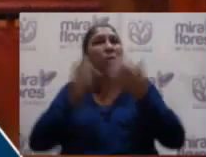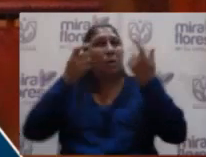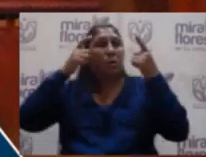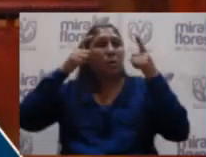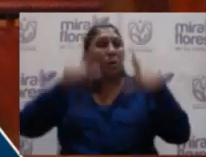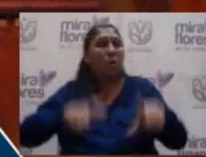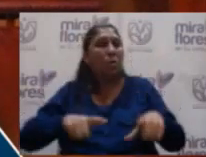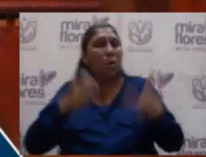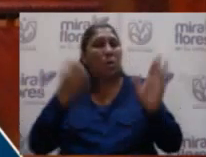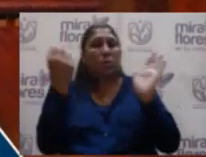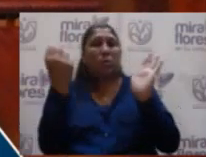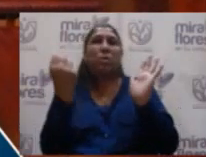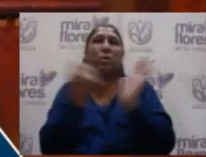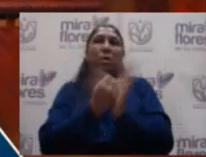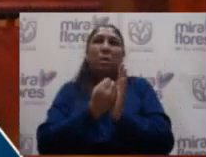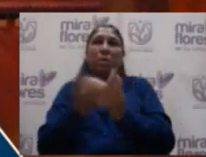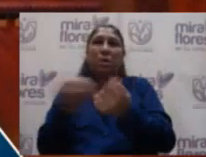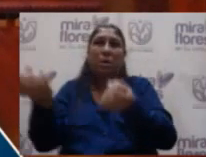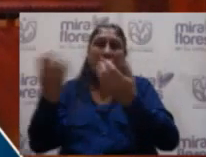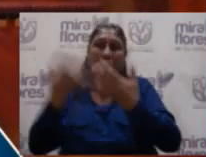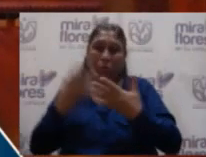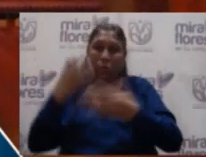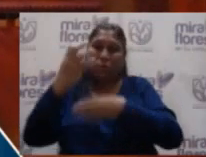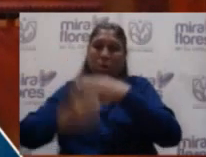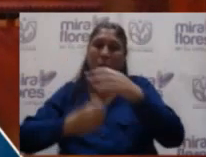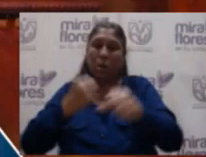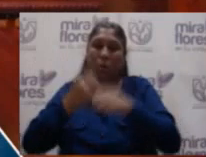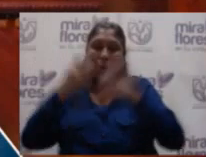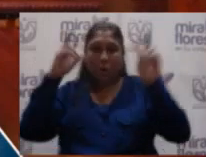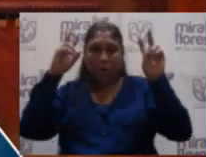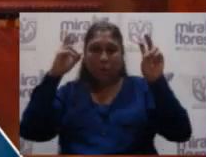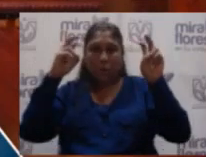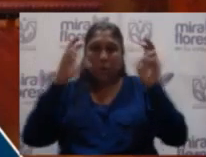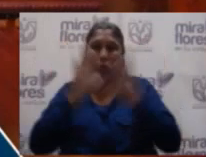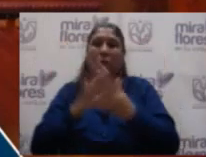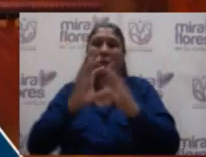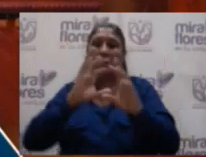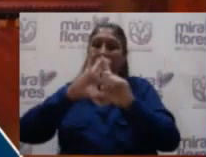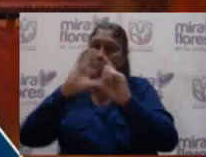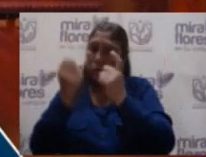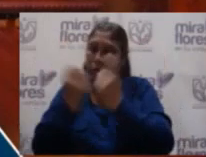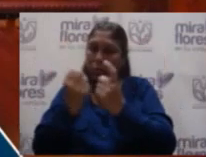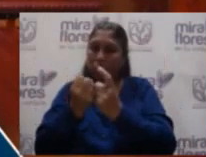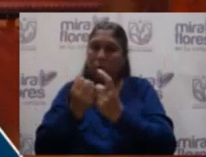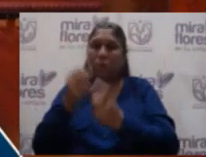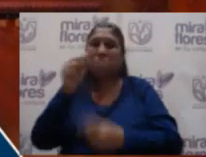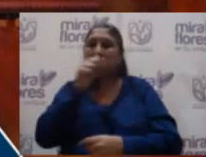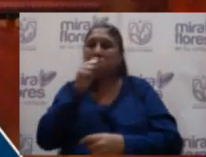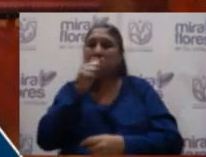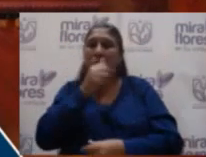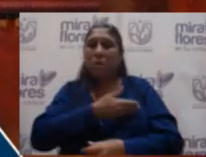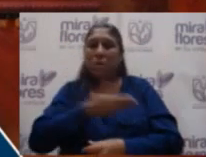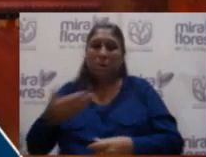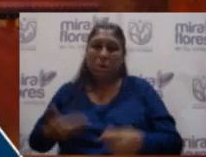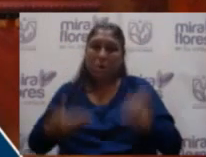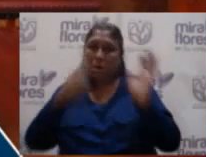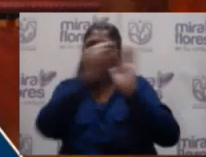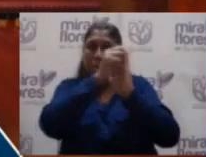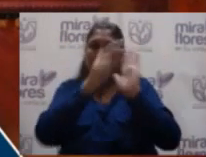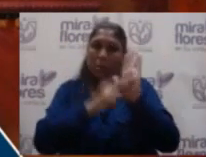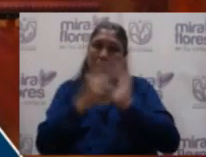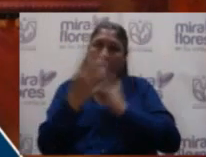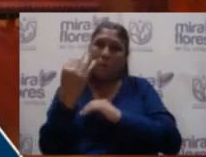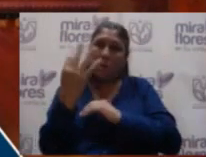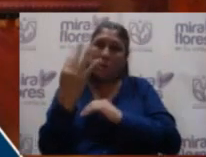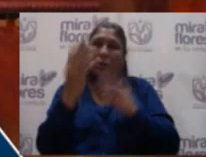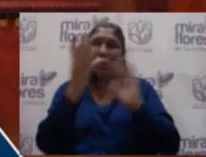consejo que aprueba el informe multianual de inversiones en asociaciones público-privadas de conformidad con lo previsto en el artículo 14 del